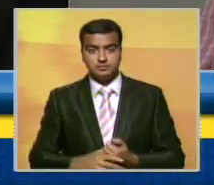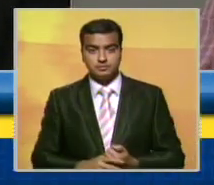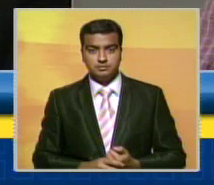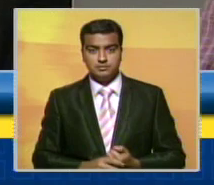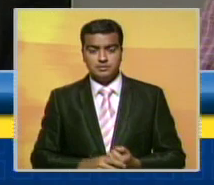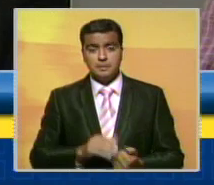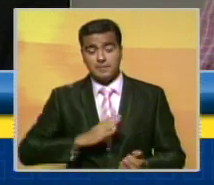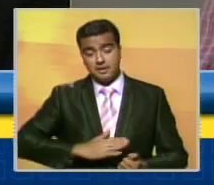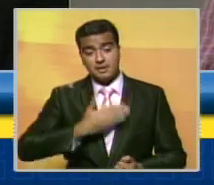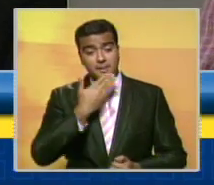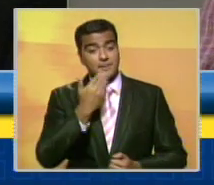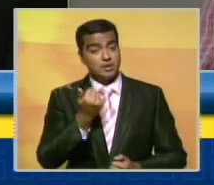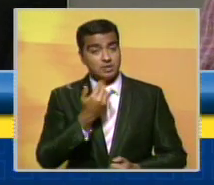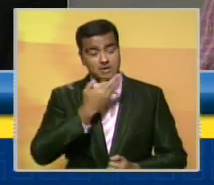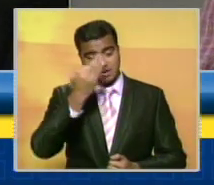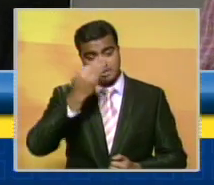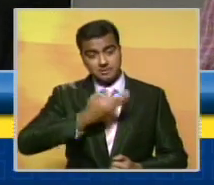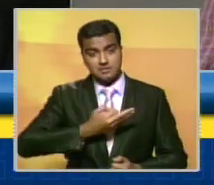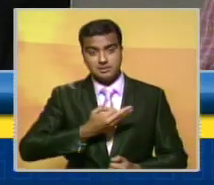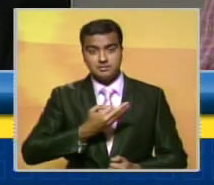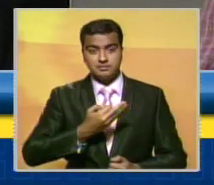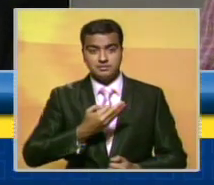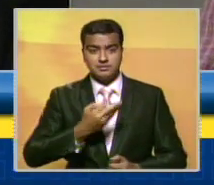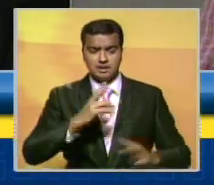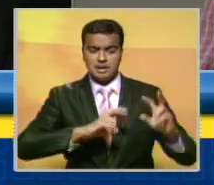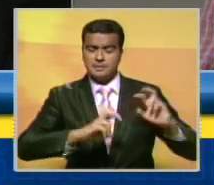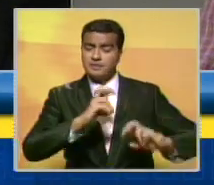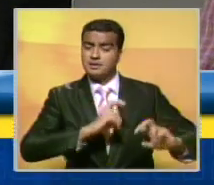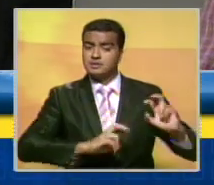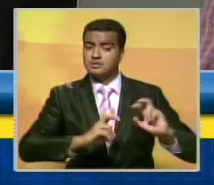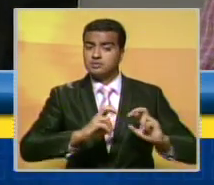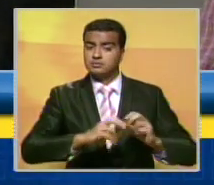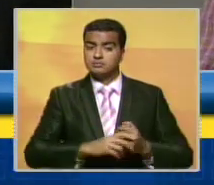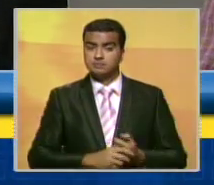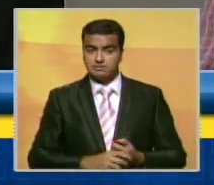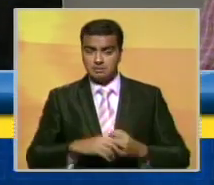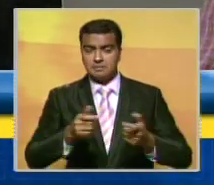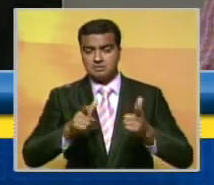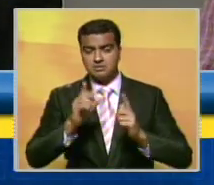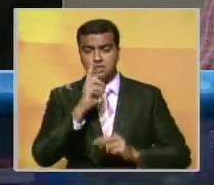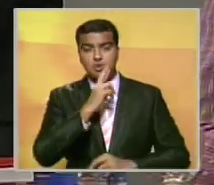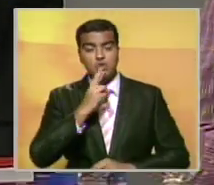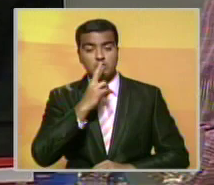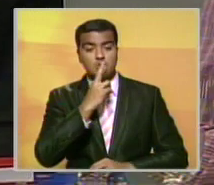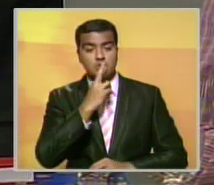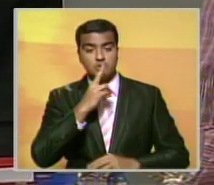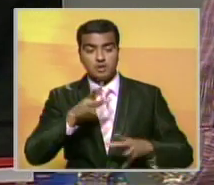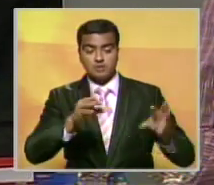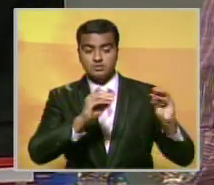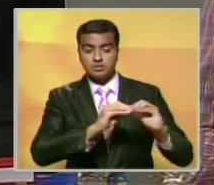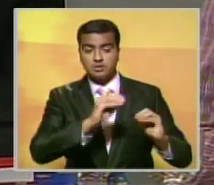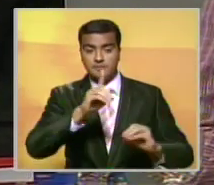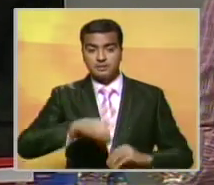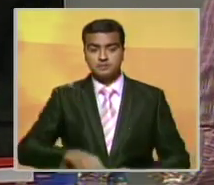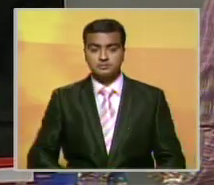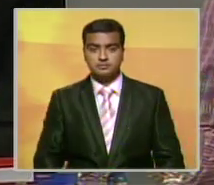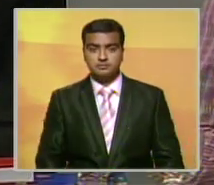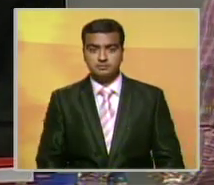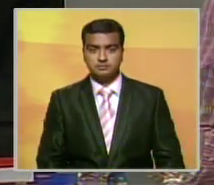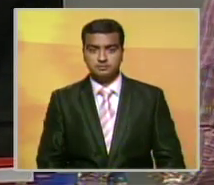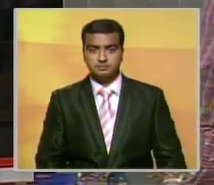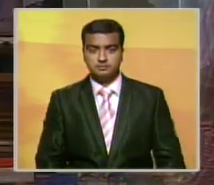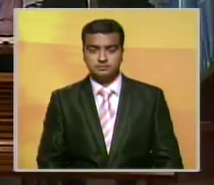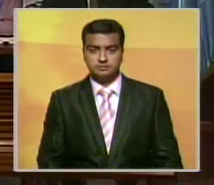en salud y garantizar la investigación criminal solicitamos la incorporación en el código rojo